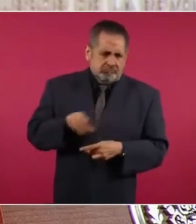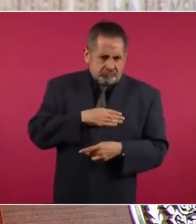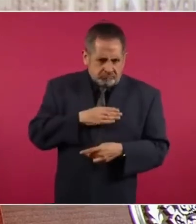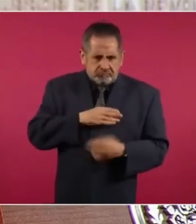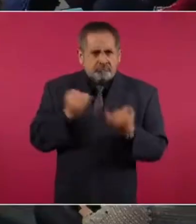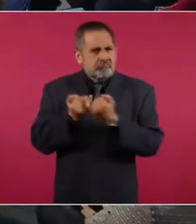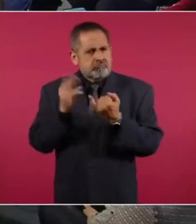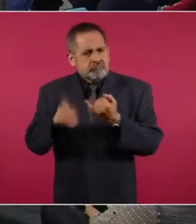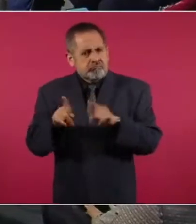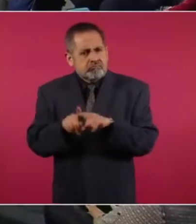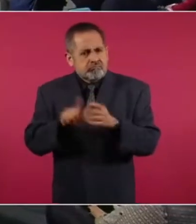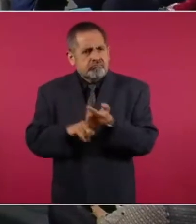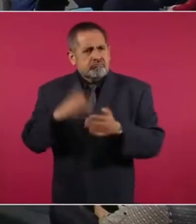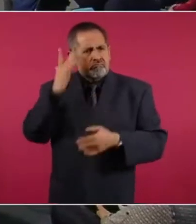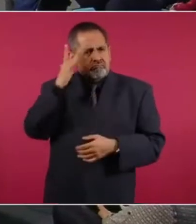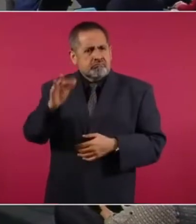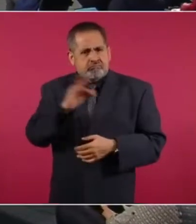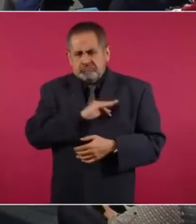Fe.